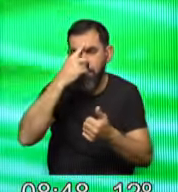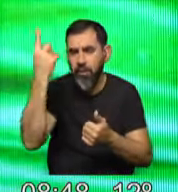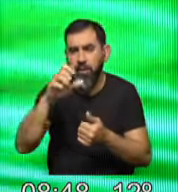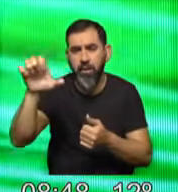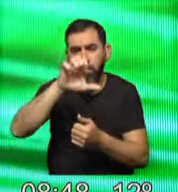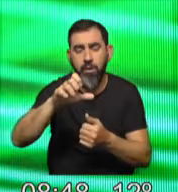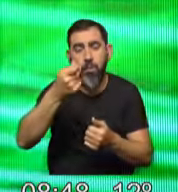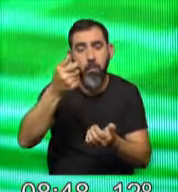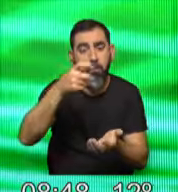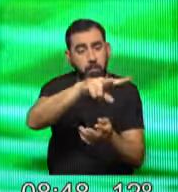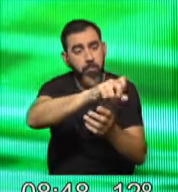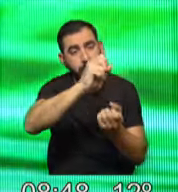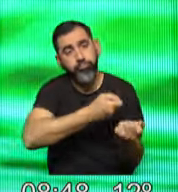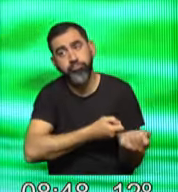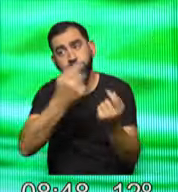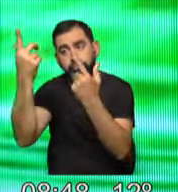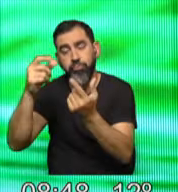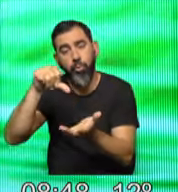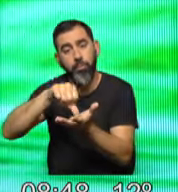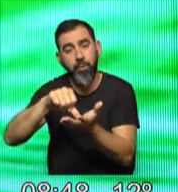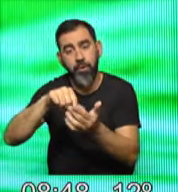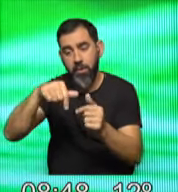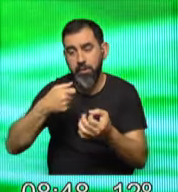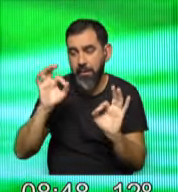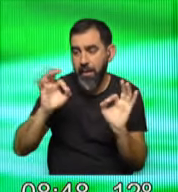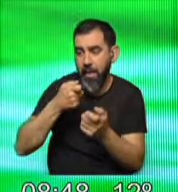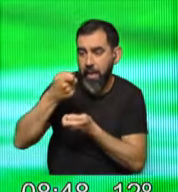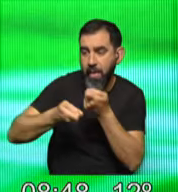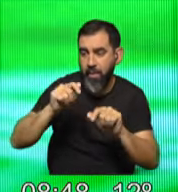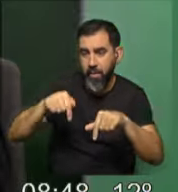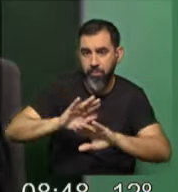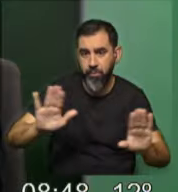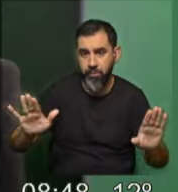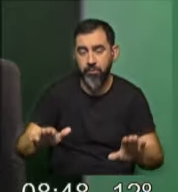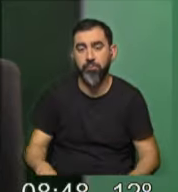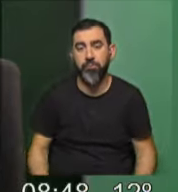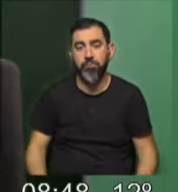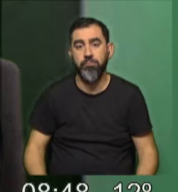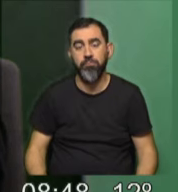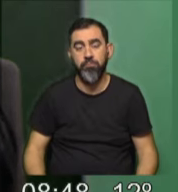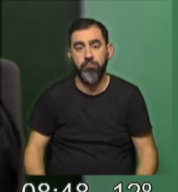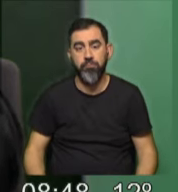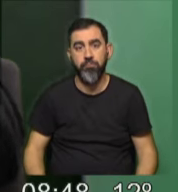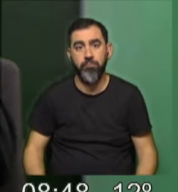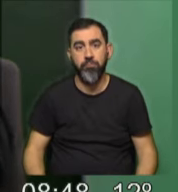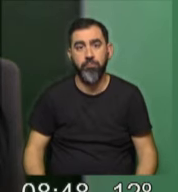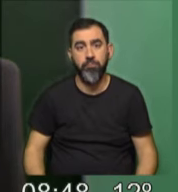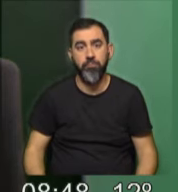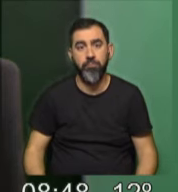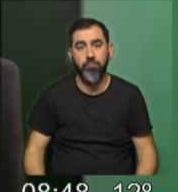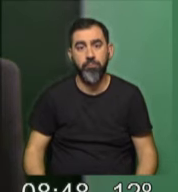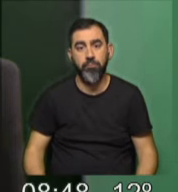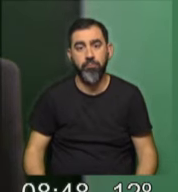que envían sus remesas al exterior y no aportan nada al desarrollo nacional evidentemente hay mucha tela por por cortar